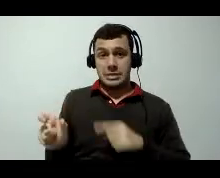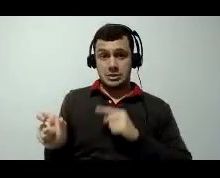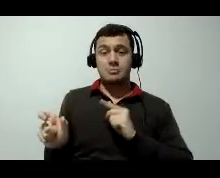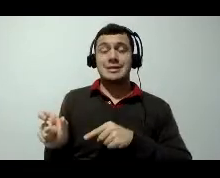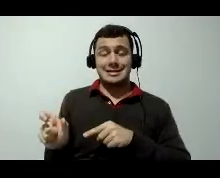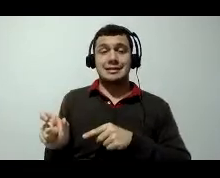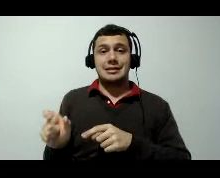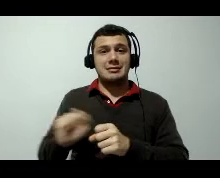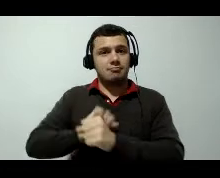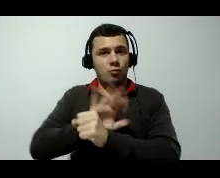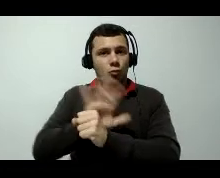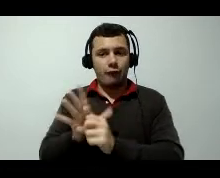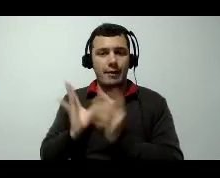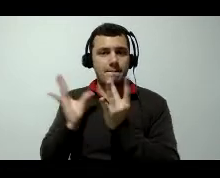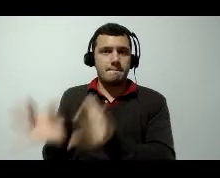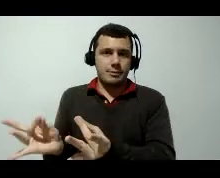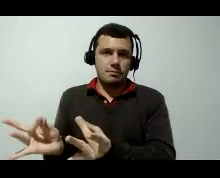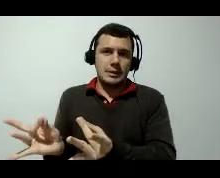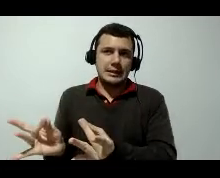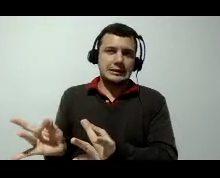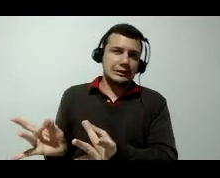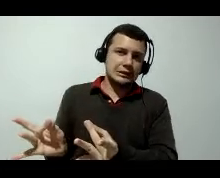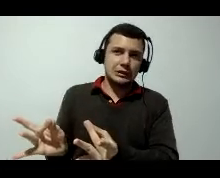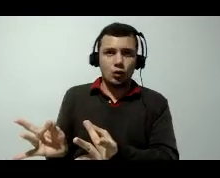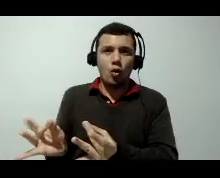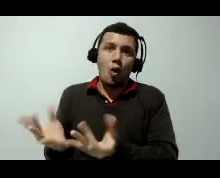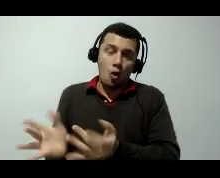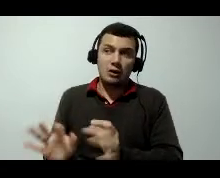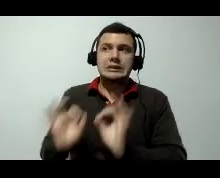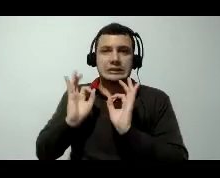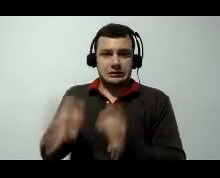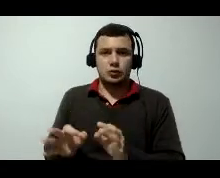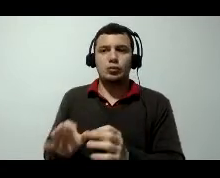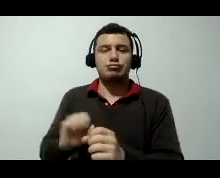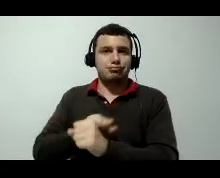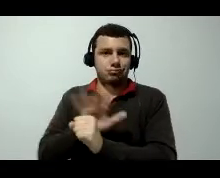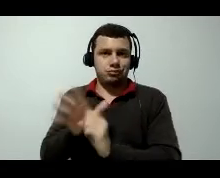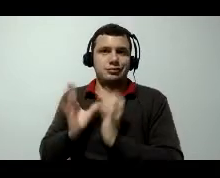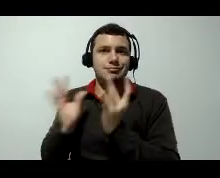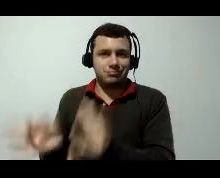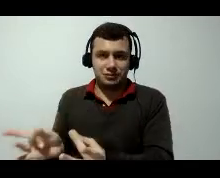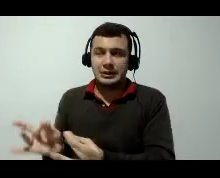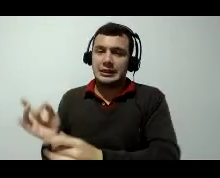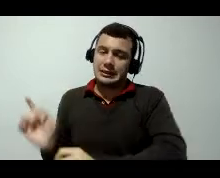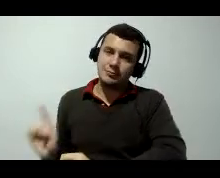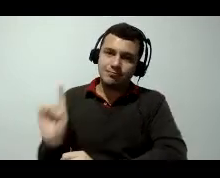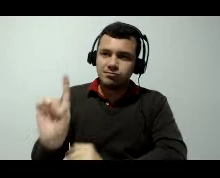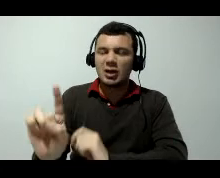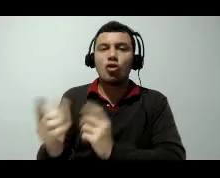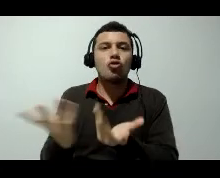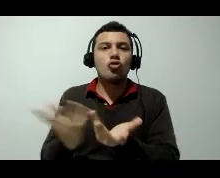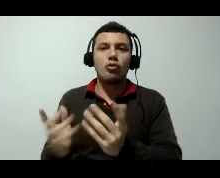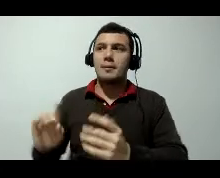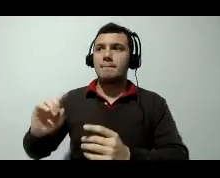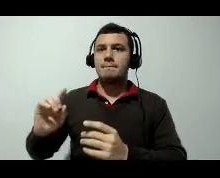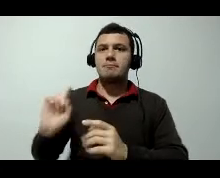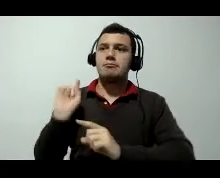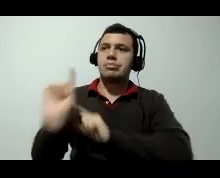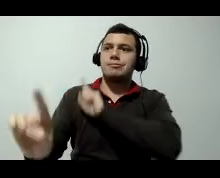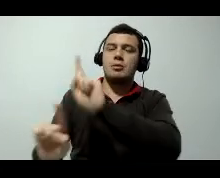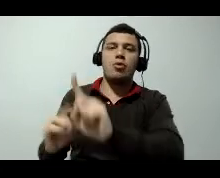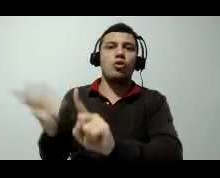o sospechosos de COVID-19, entonces yo debo caracterizar las áreas donde se pueden presentar esas exposiciones.